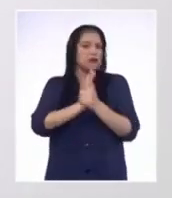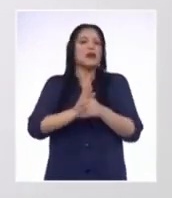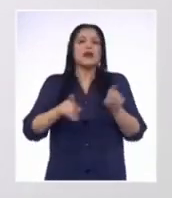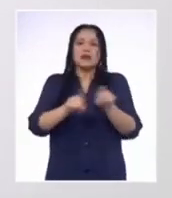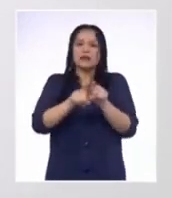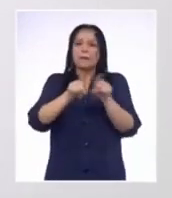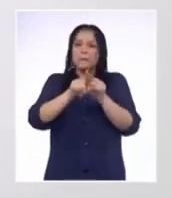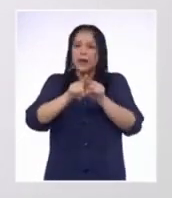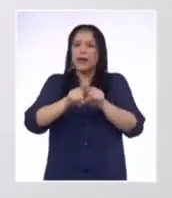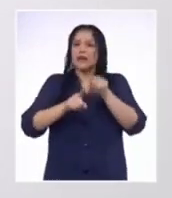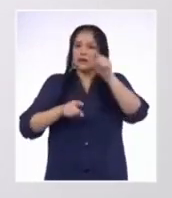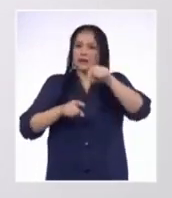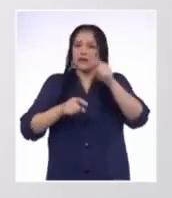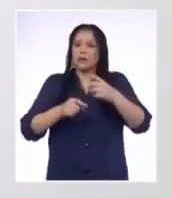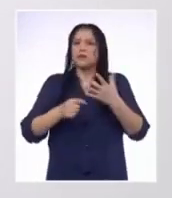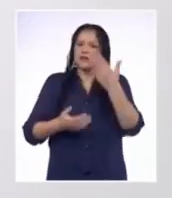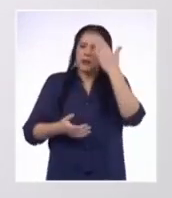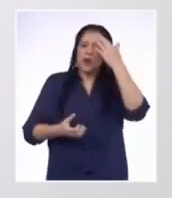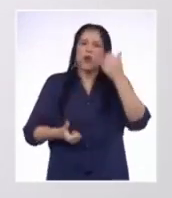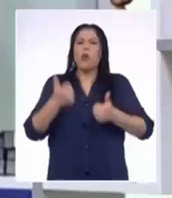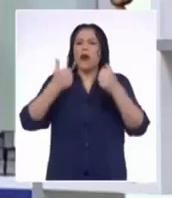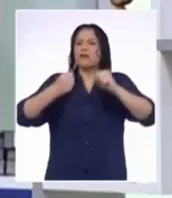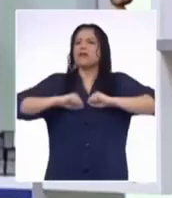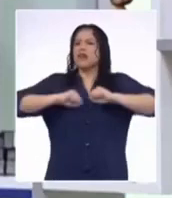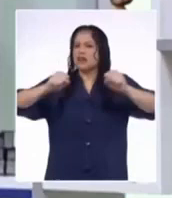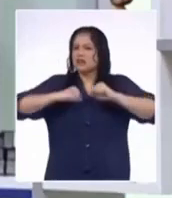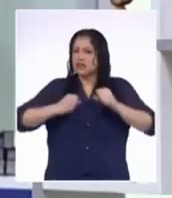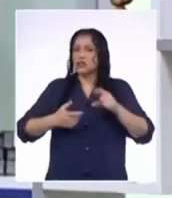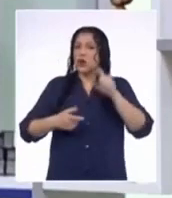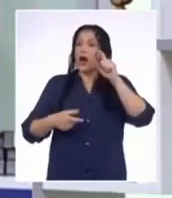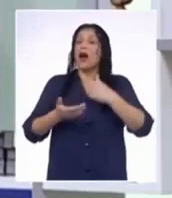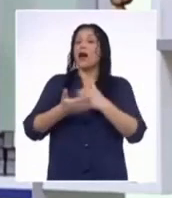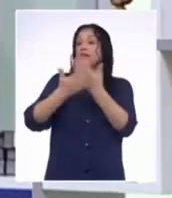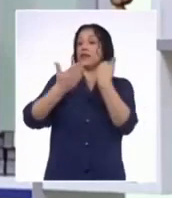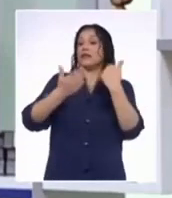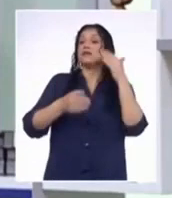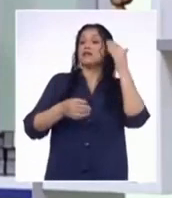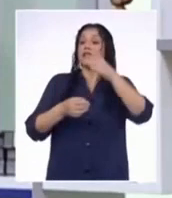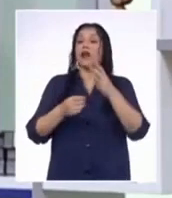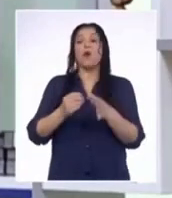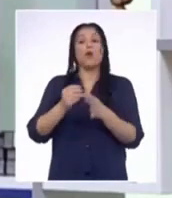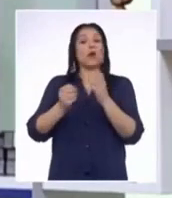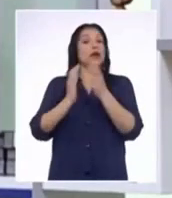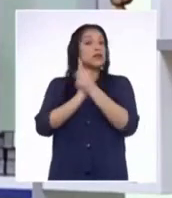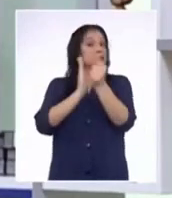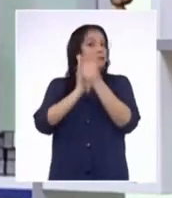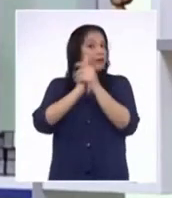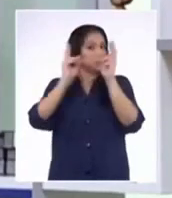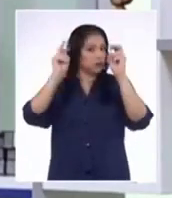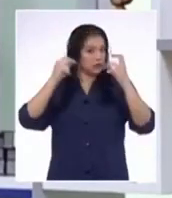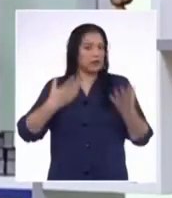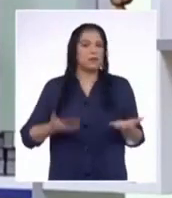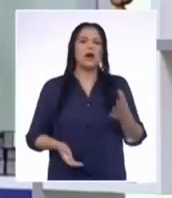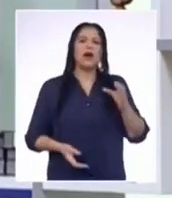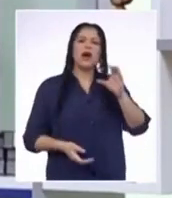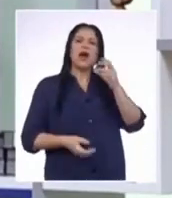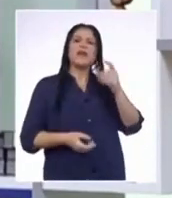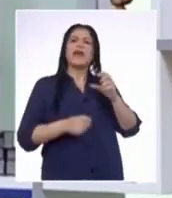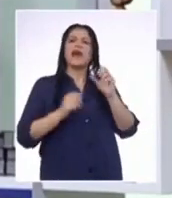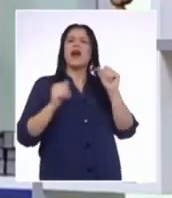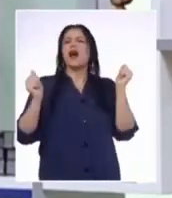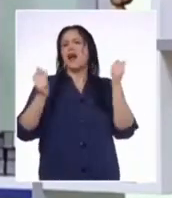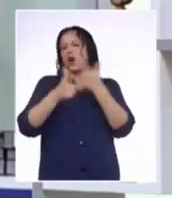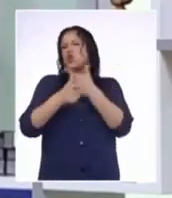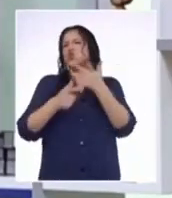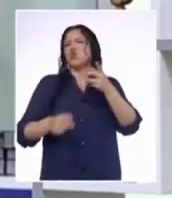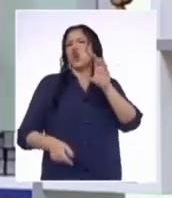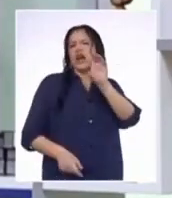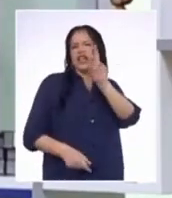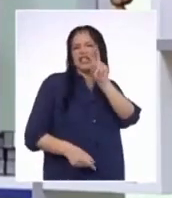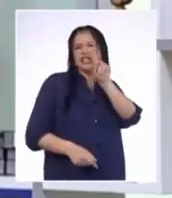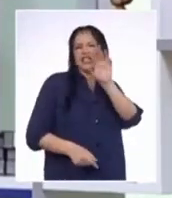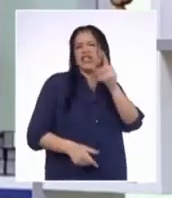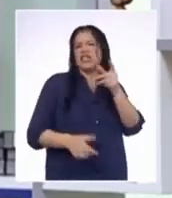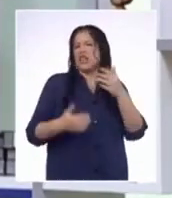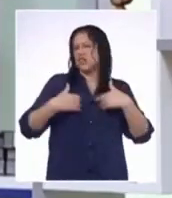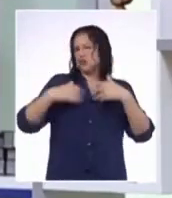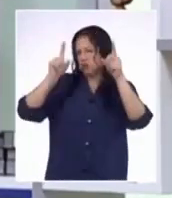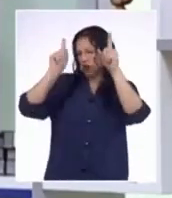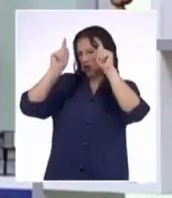ejercicios debemos de acudir a un especialista. Muy importante. Cristina de Ayacucho tiene una duda respecto a este